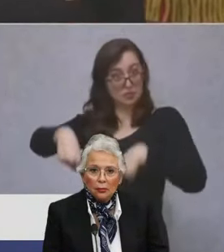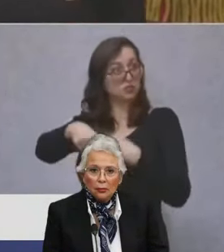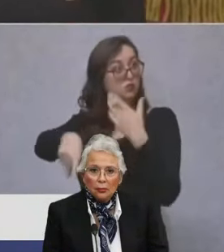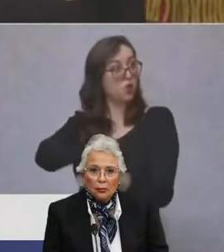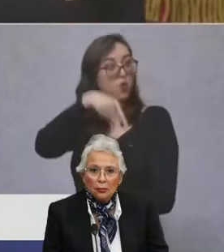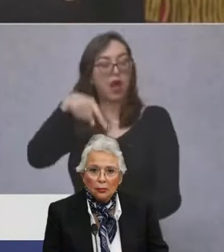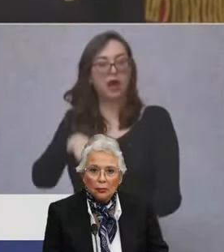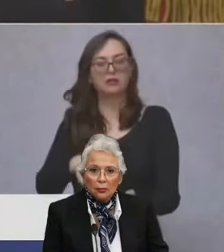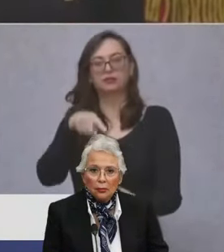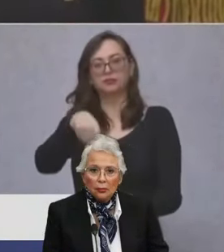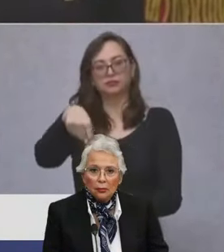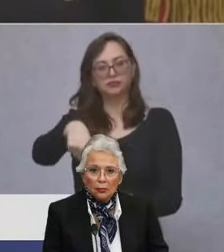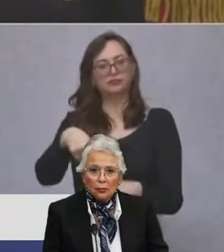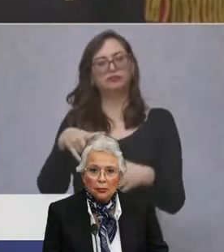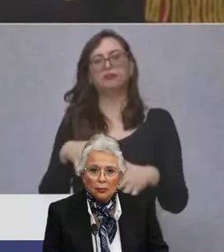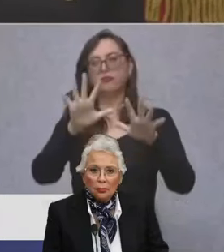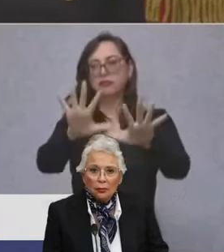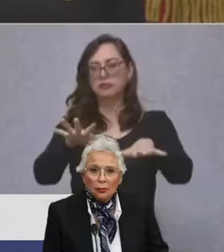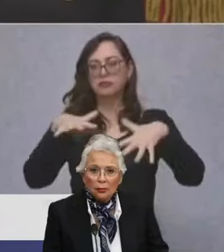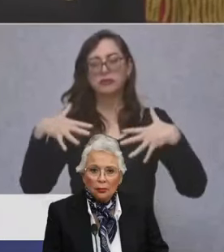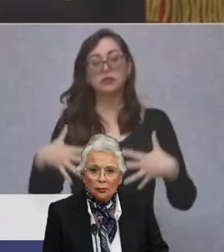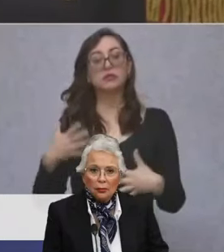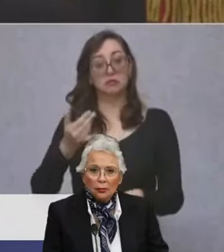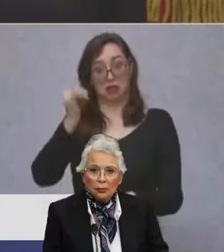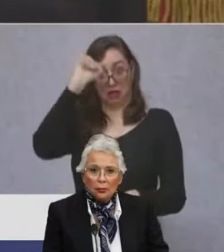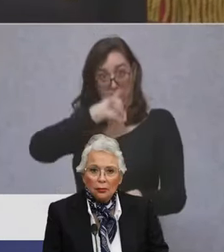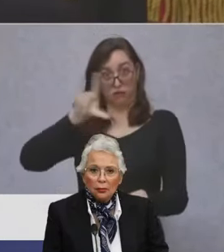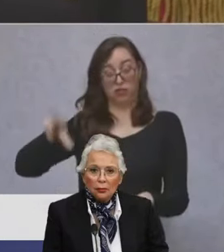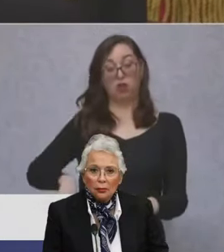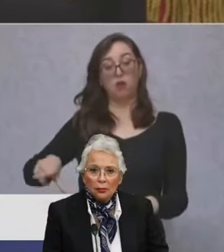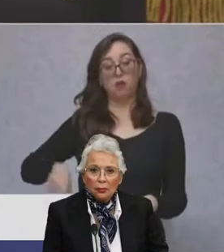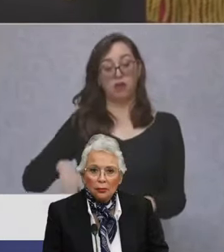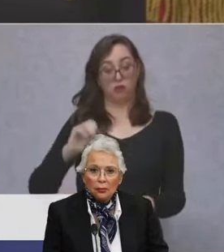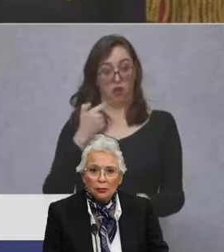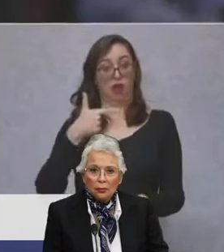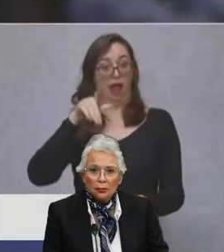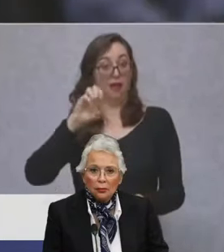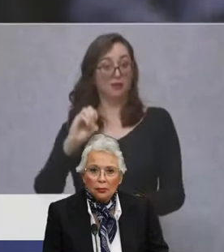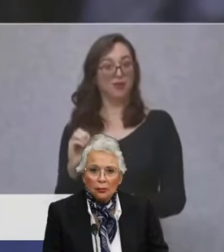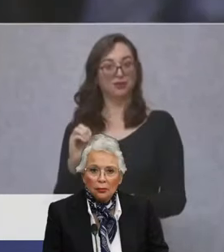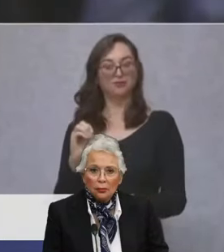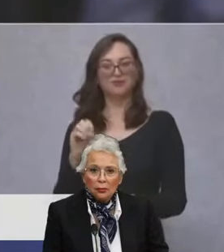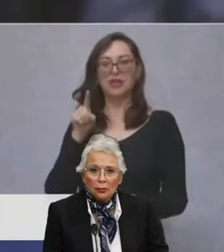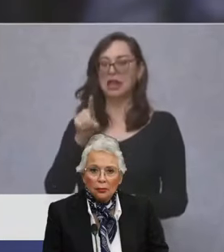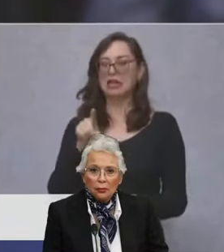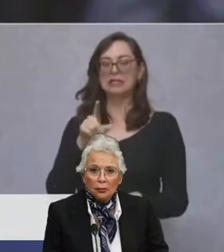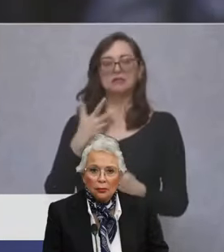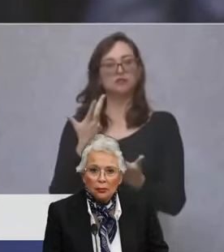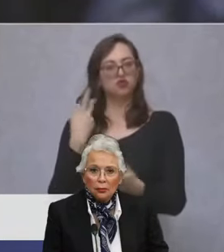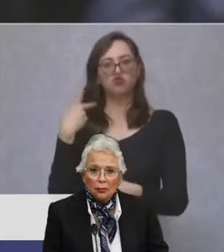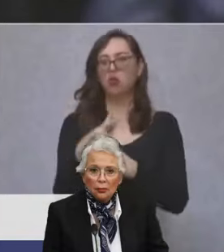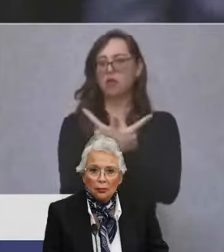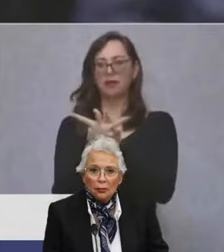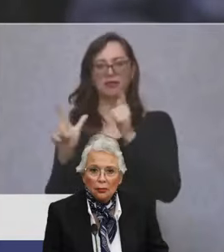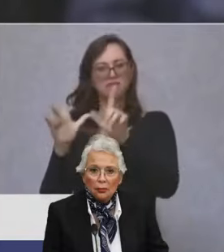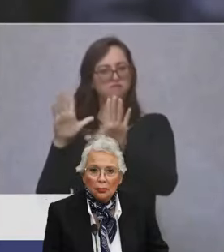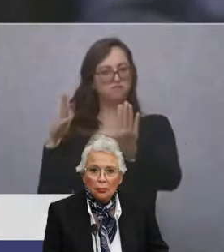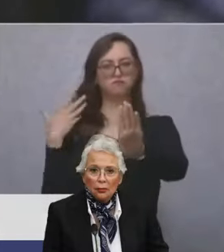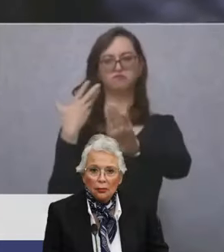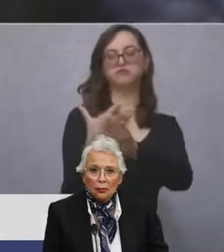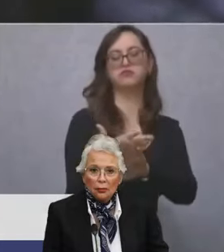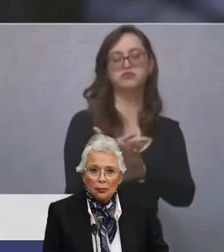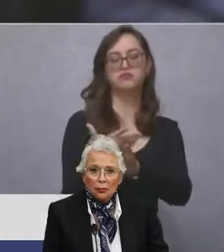más del 17% de las parejas en nuestro país, por si tú quieres buena alimentación o medio ambiente